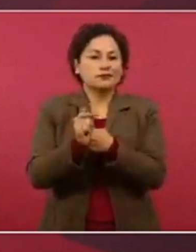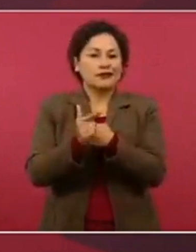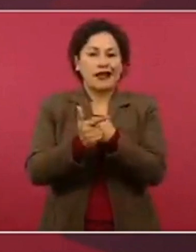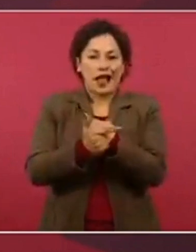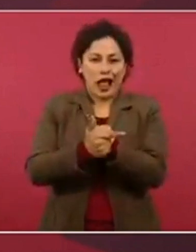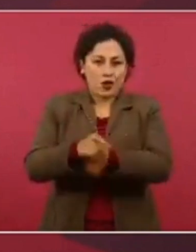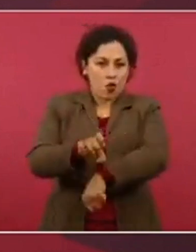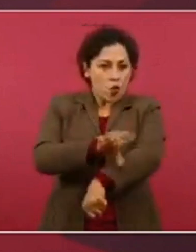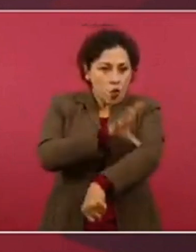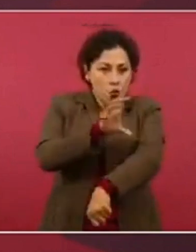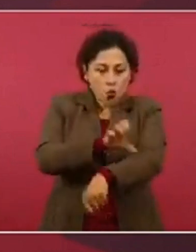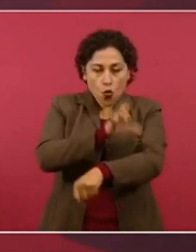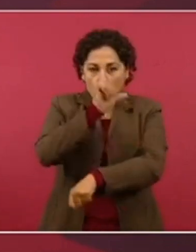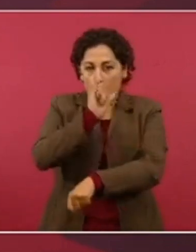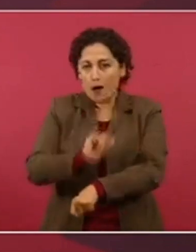eléctrica,